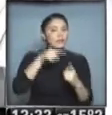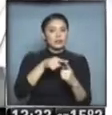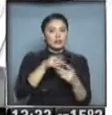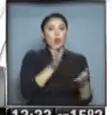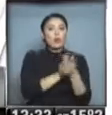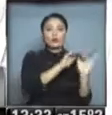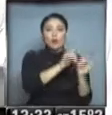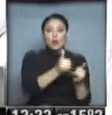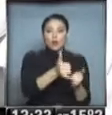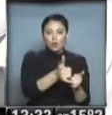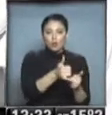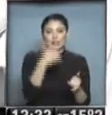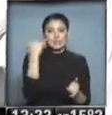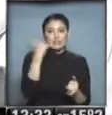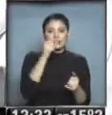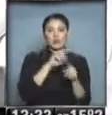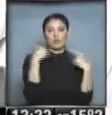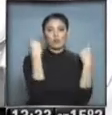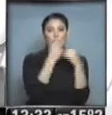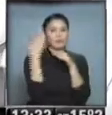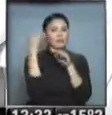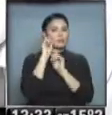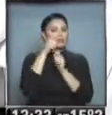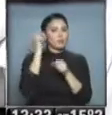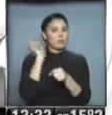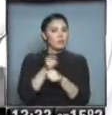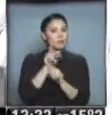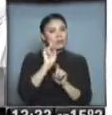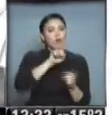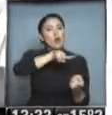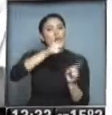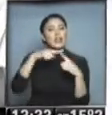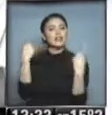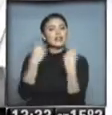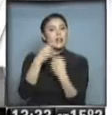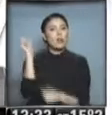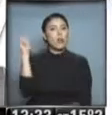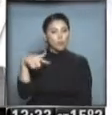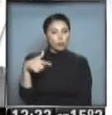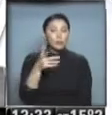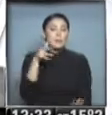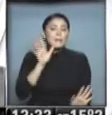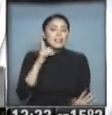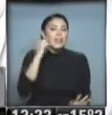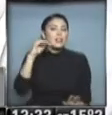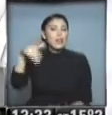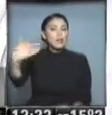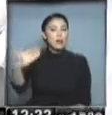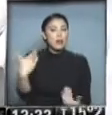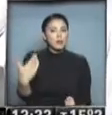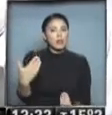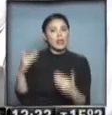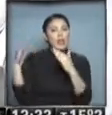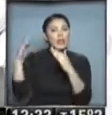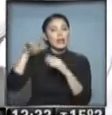paciente es ya salió de terapia está ahora en una sala intermedia y creemos que en algunos días lo vamos a poder alojar